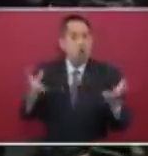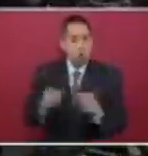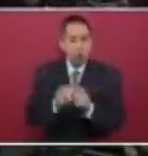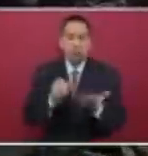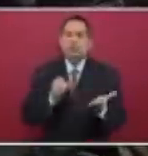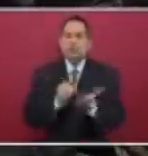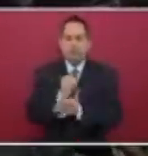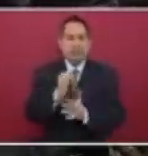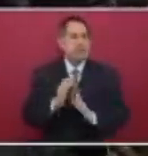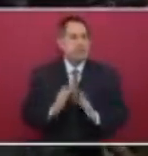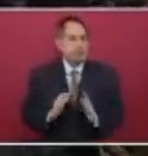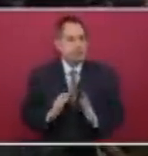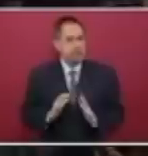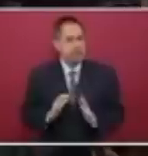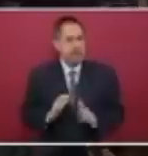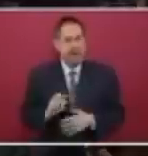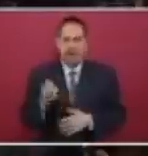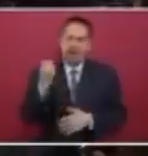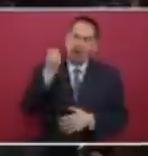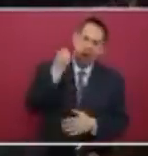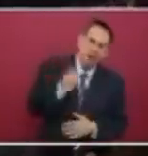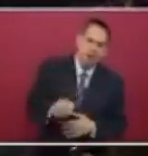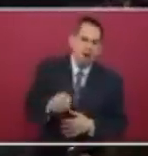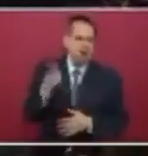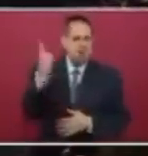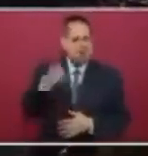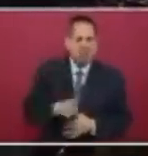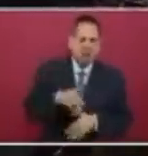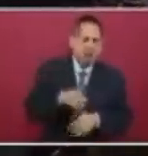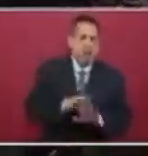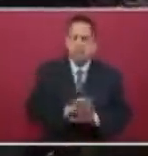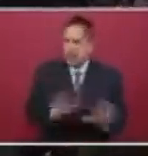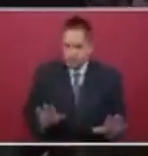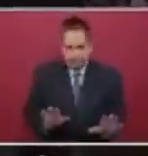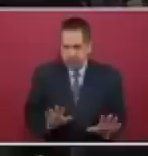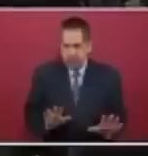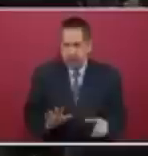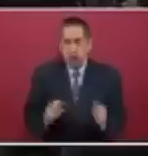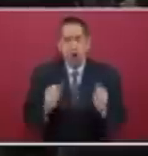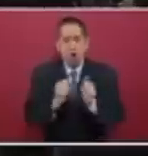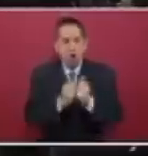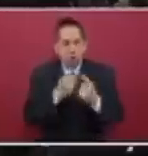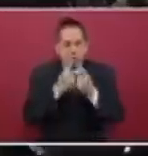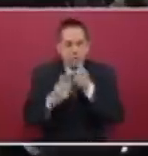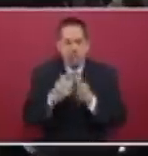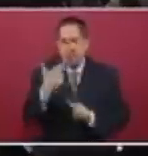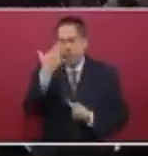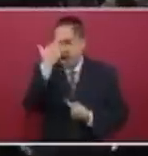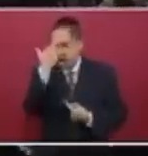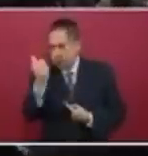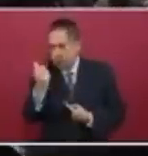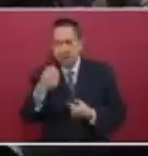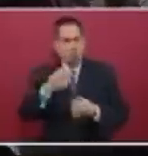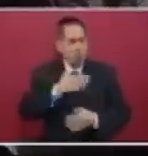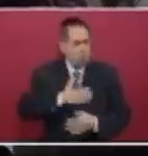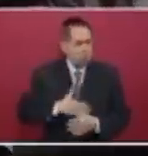y nada por la fuerza todo por la razón y el derecho